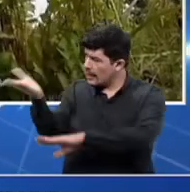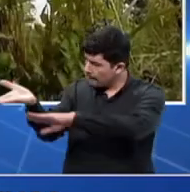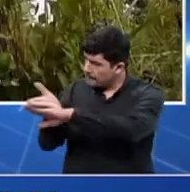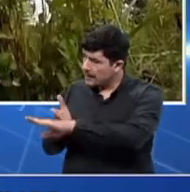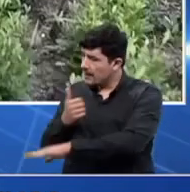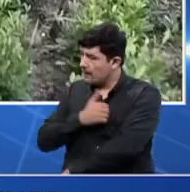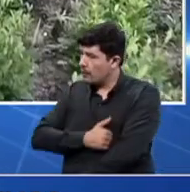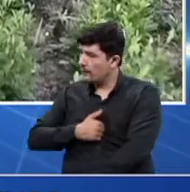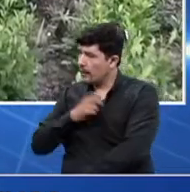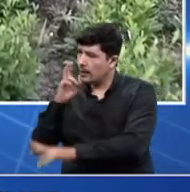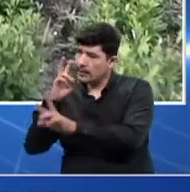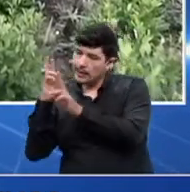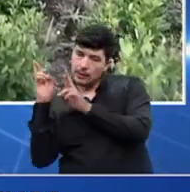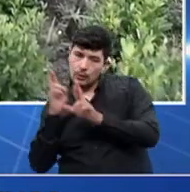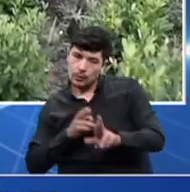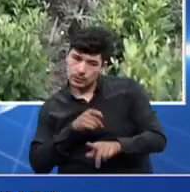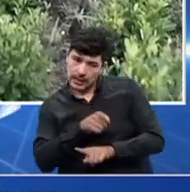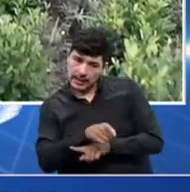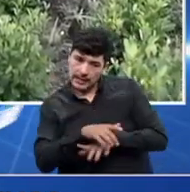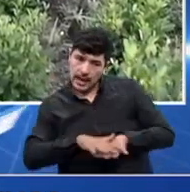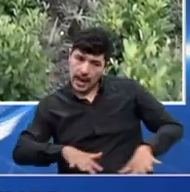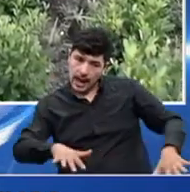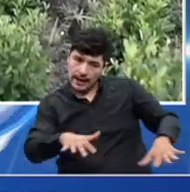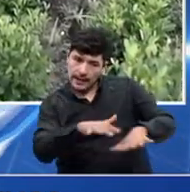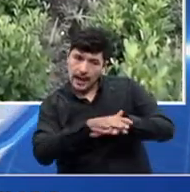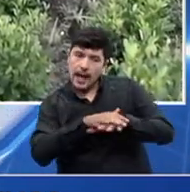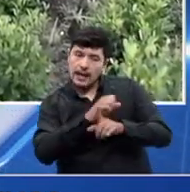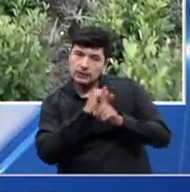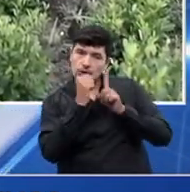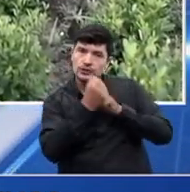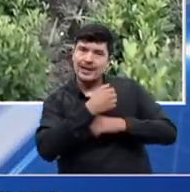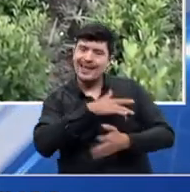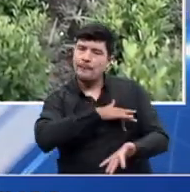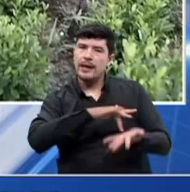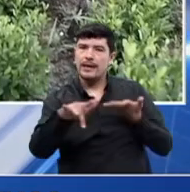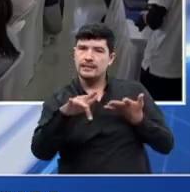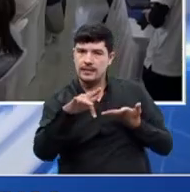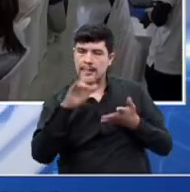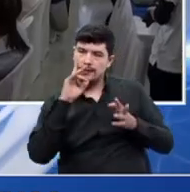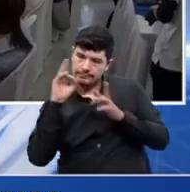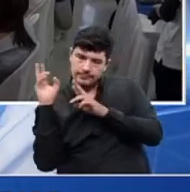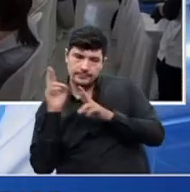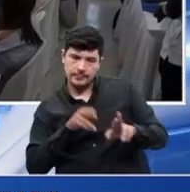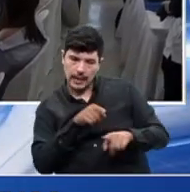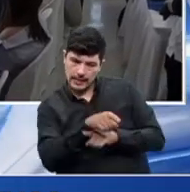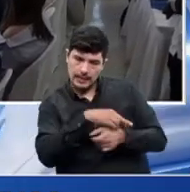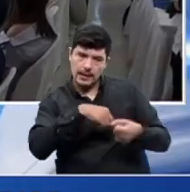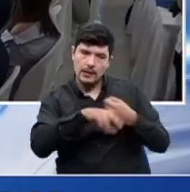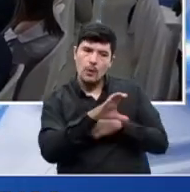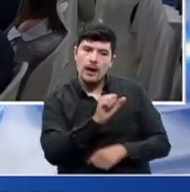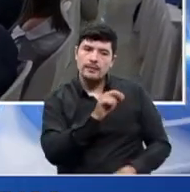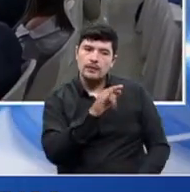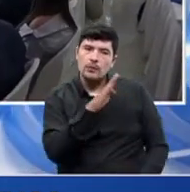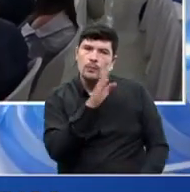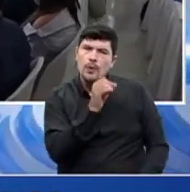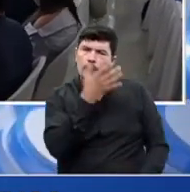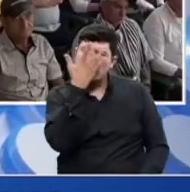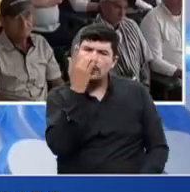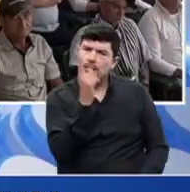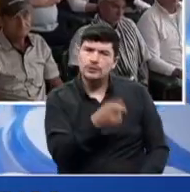el estado de el estado social de emergencia en la región del Catatumbo, toda